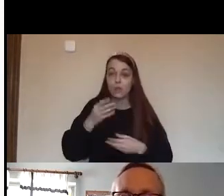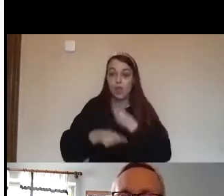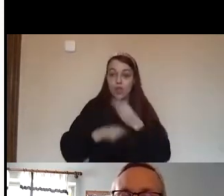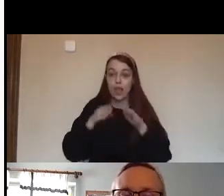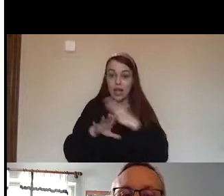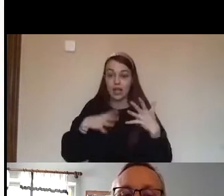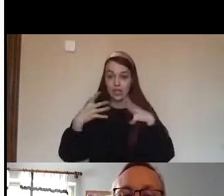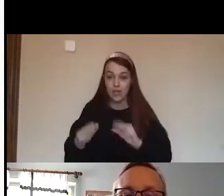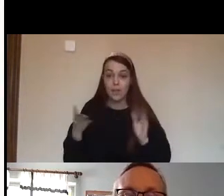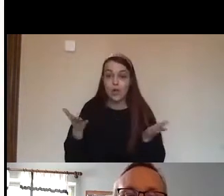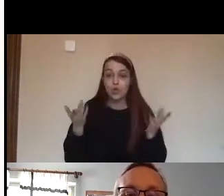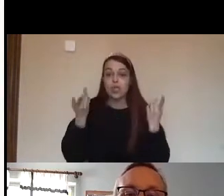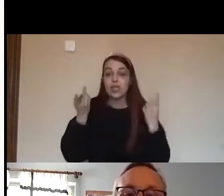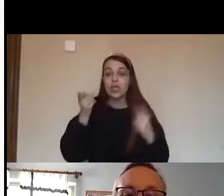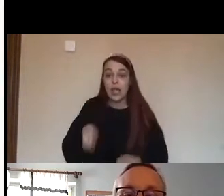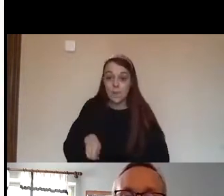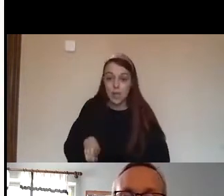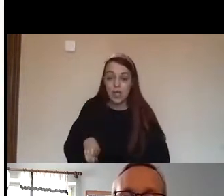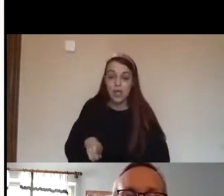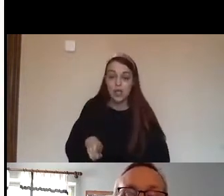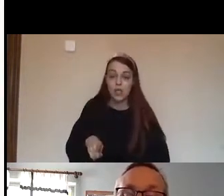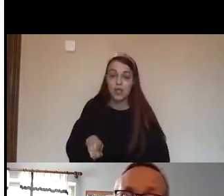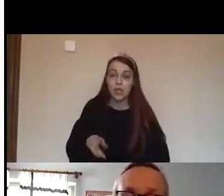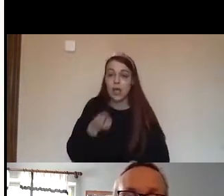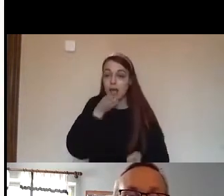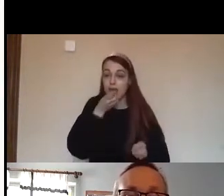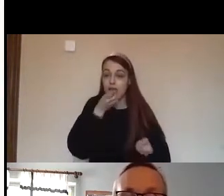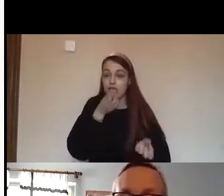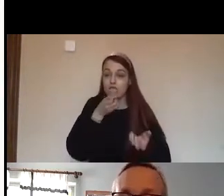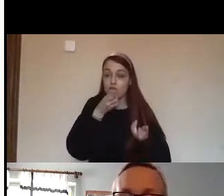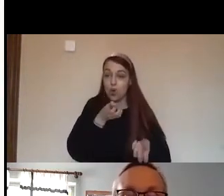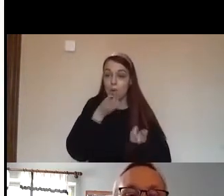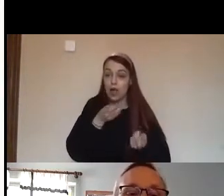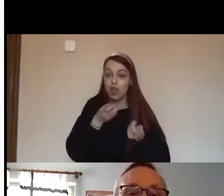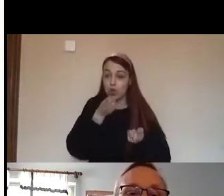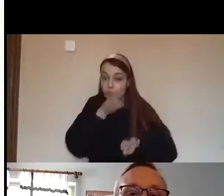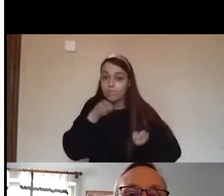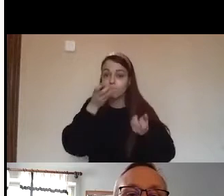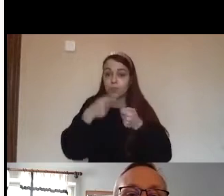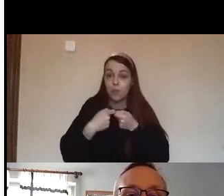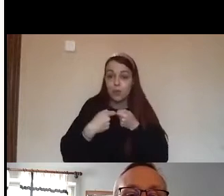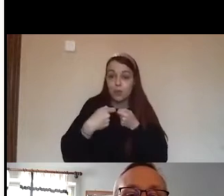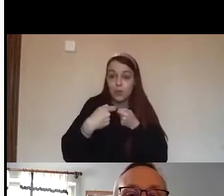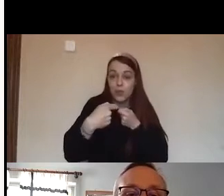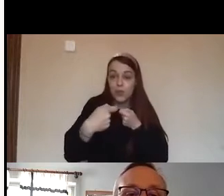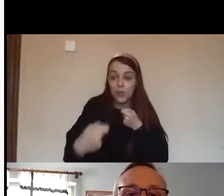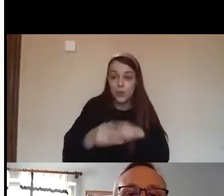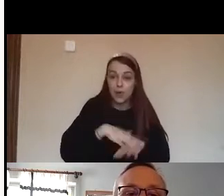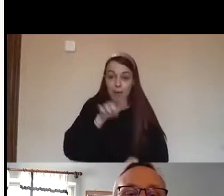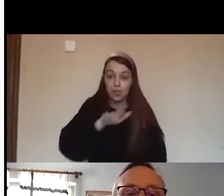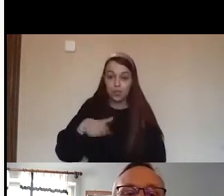pero también extendemos la información que la gente puede obtener y puede experimentar en